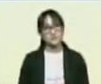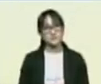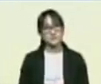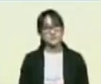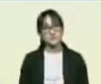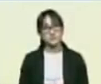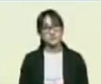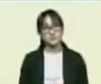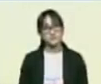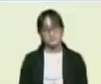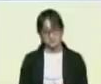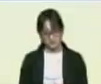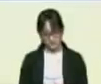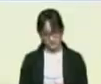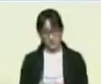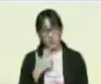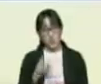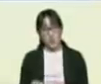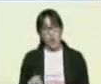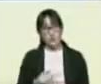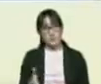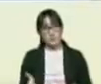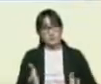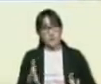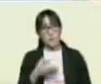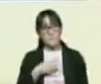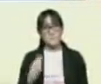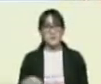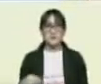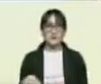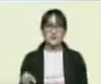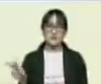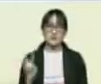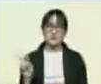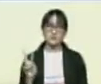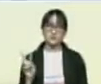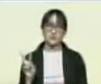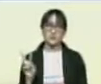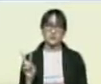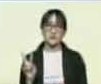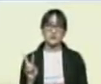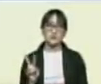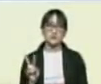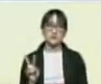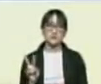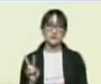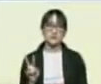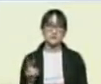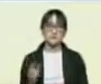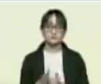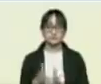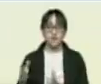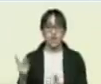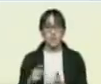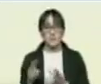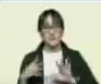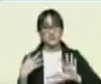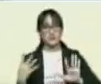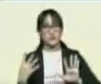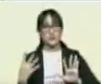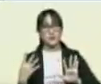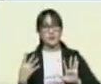si ustedes me reeligen como presidente de la República para el periodo